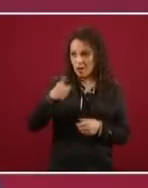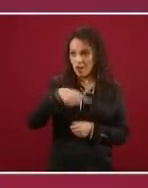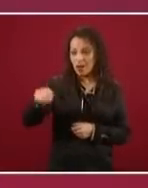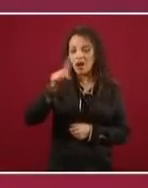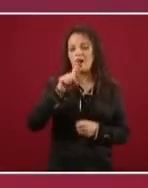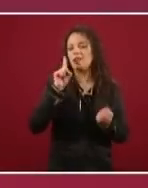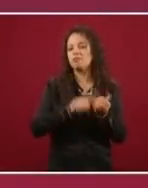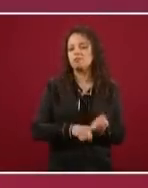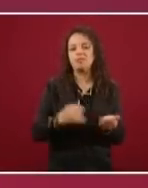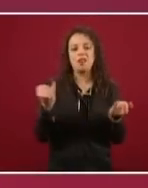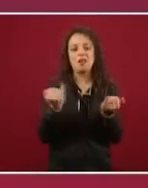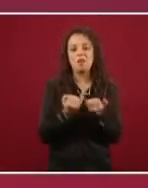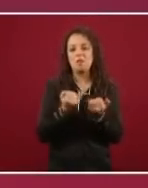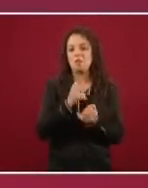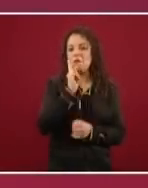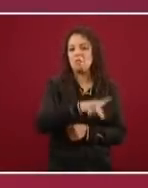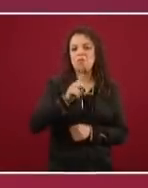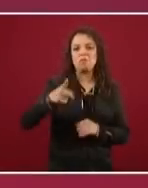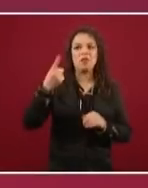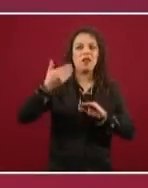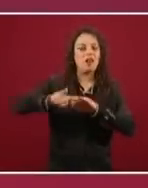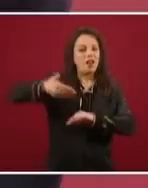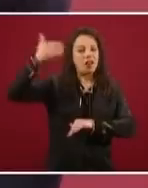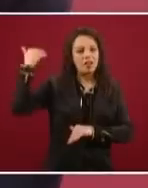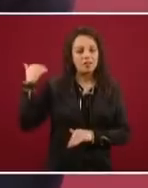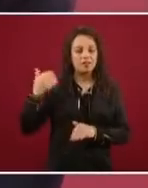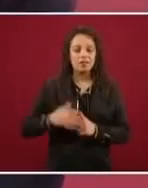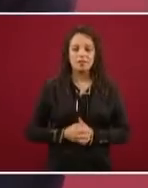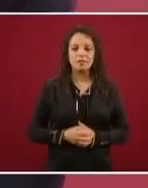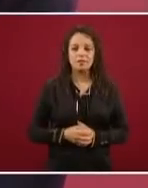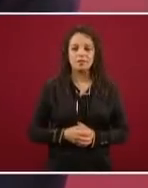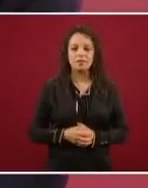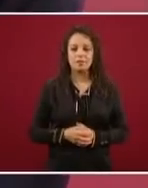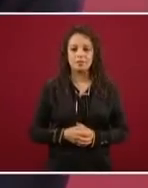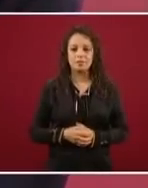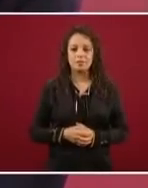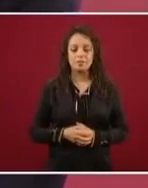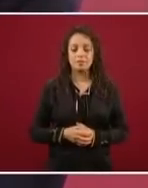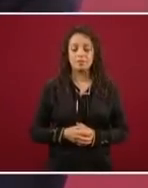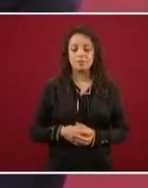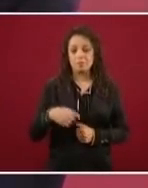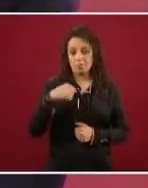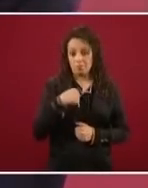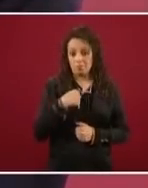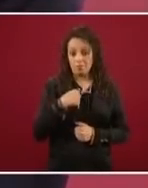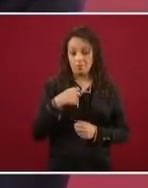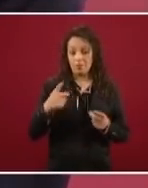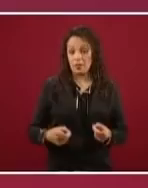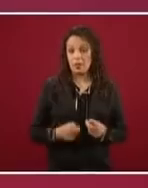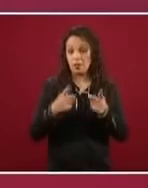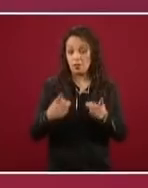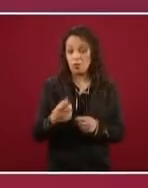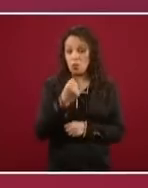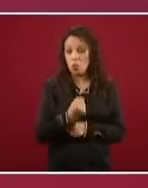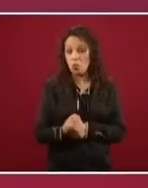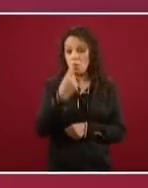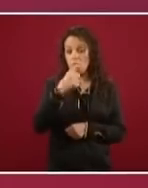nosotros nos hemos dado una concesión una para la minería